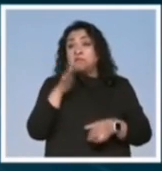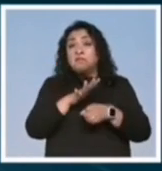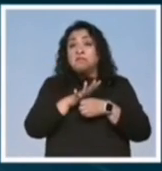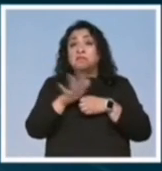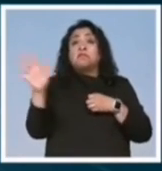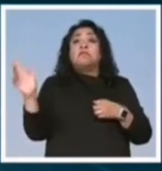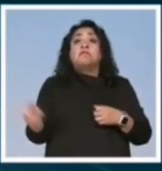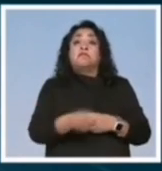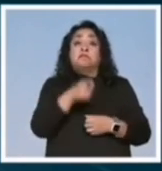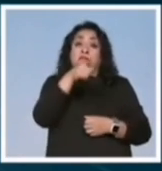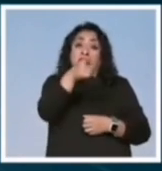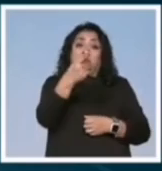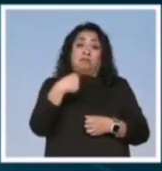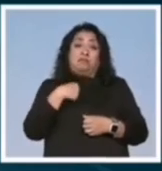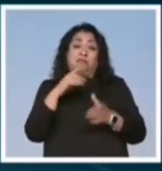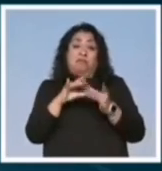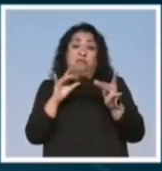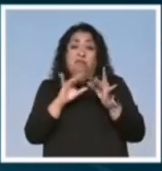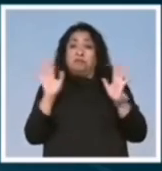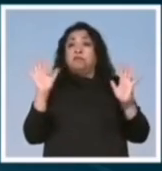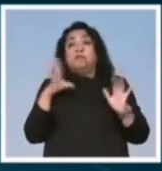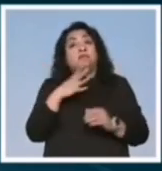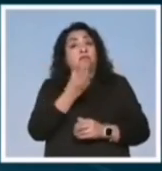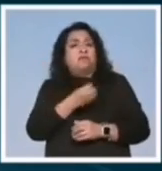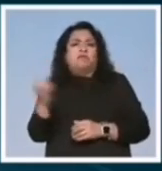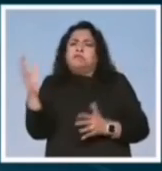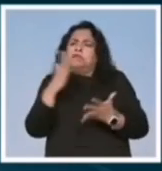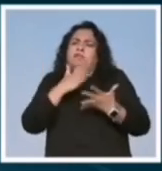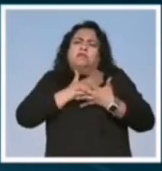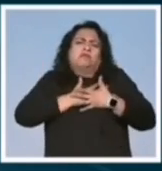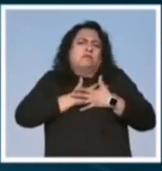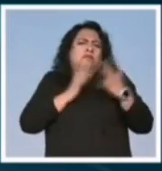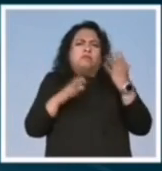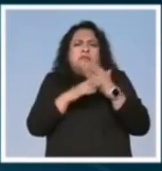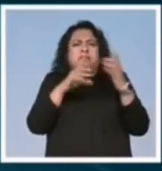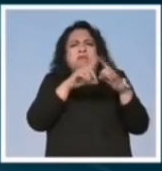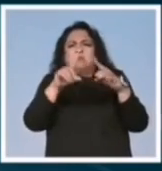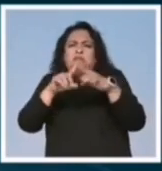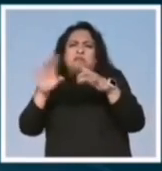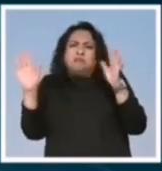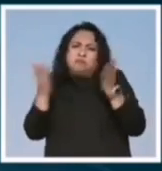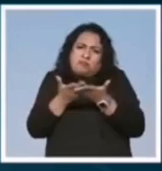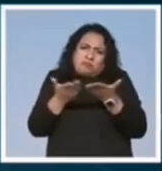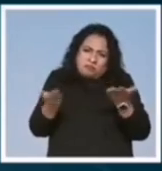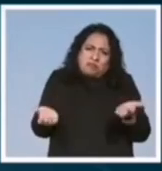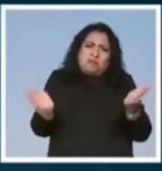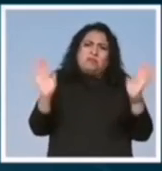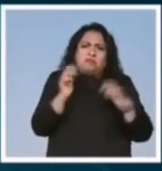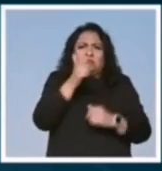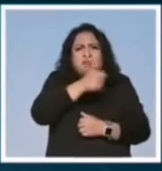te refieres. Tenemos la obligación de amar muchas cosas. Ahora, Clara, cada